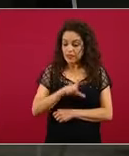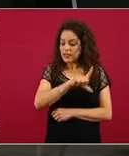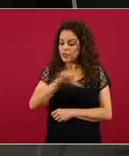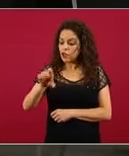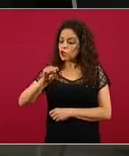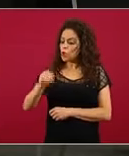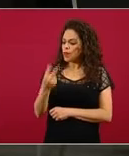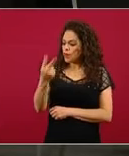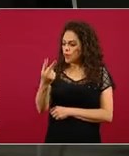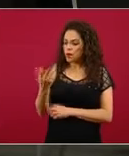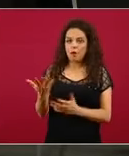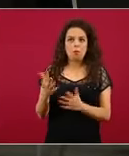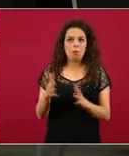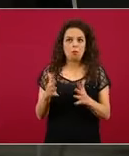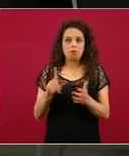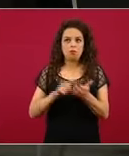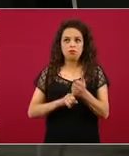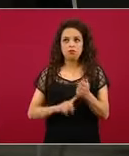792, que más o menos es como el